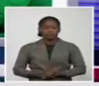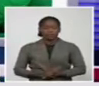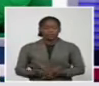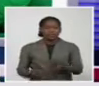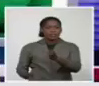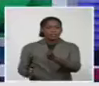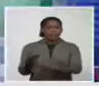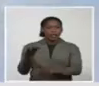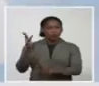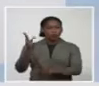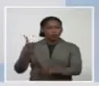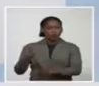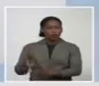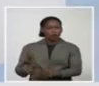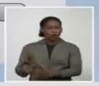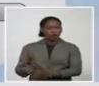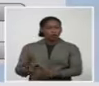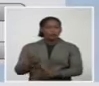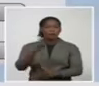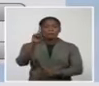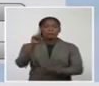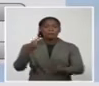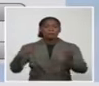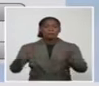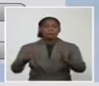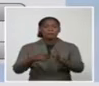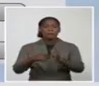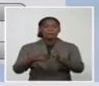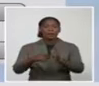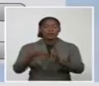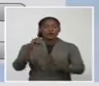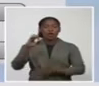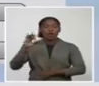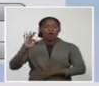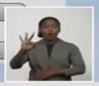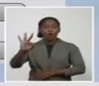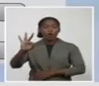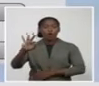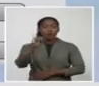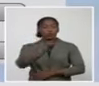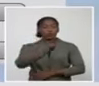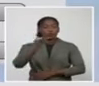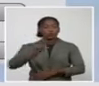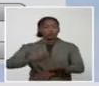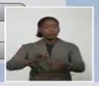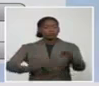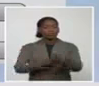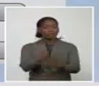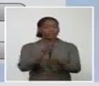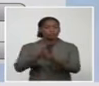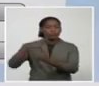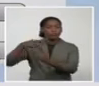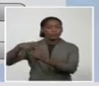diagnosticaron 1.008 personas con COVID-19.